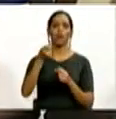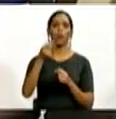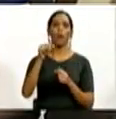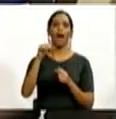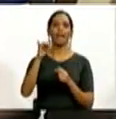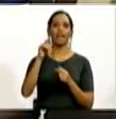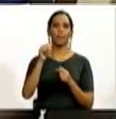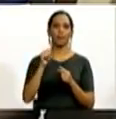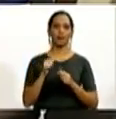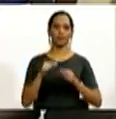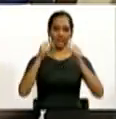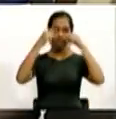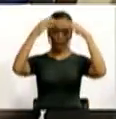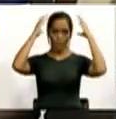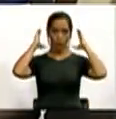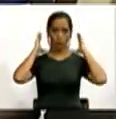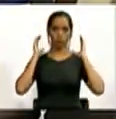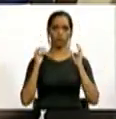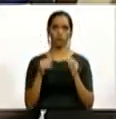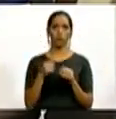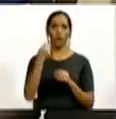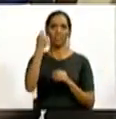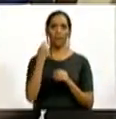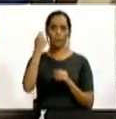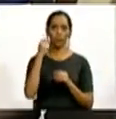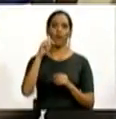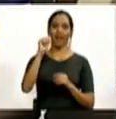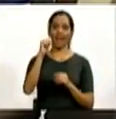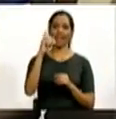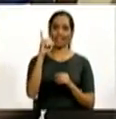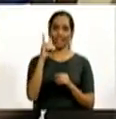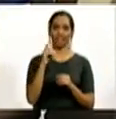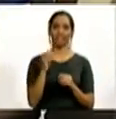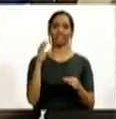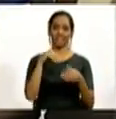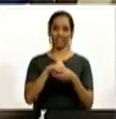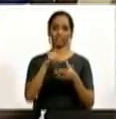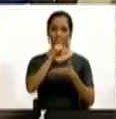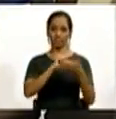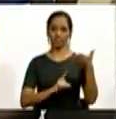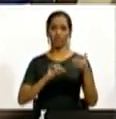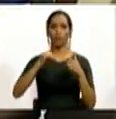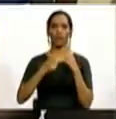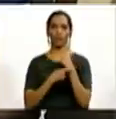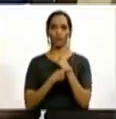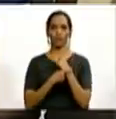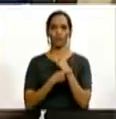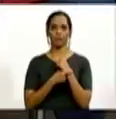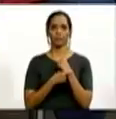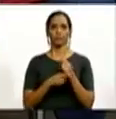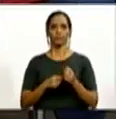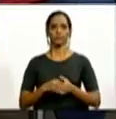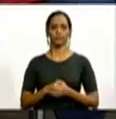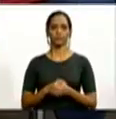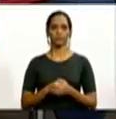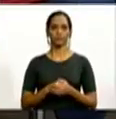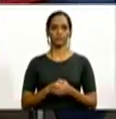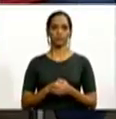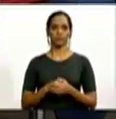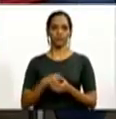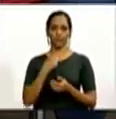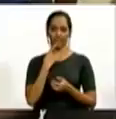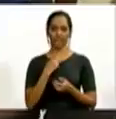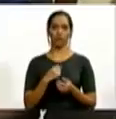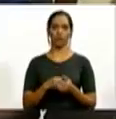él va. Hubo un diputado de Acción Democrática que está dentro de la lista de los diputados de Guaidó. Claro. Que dijo